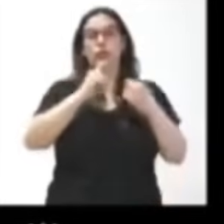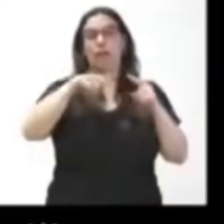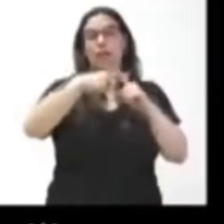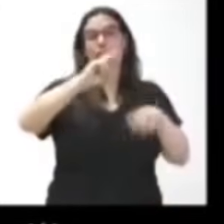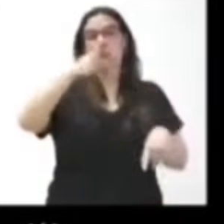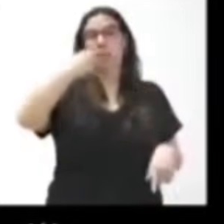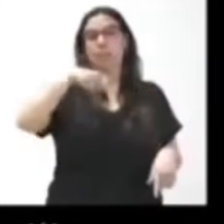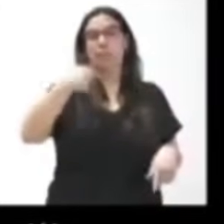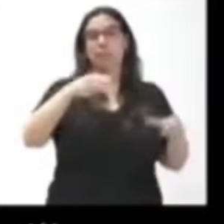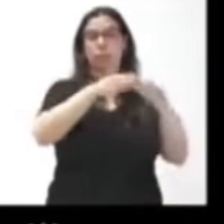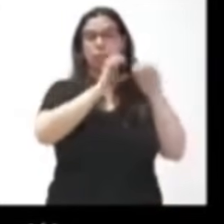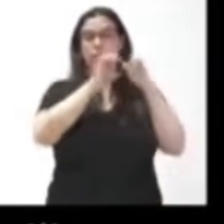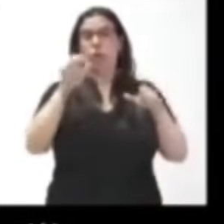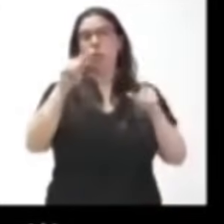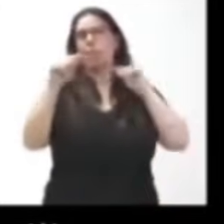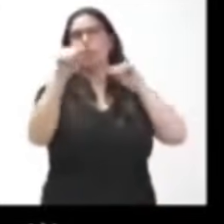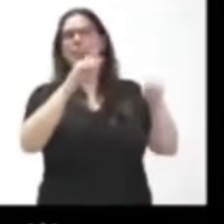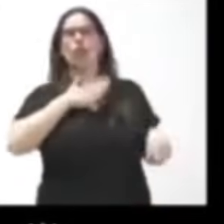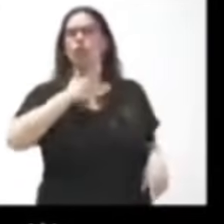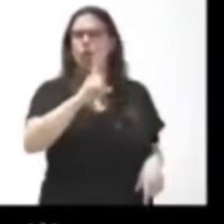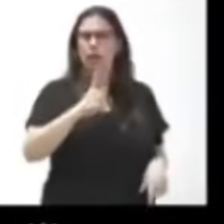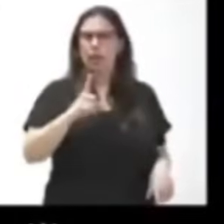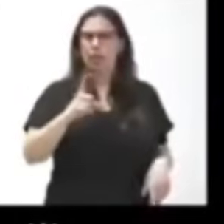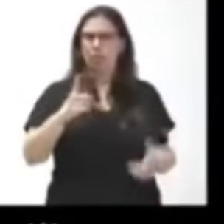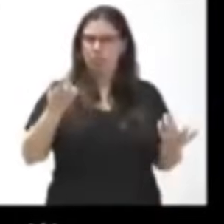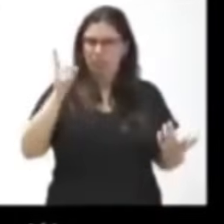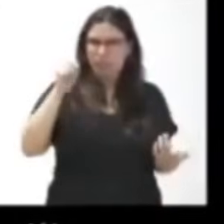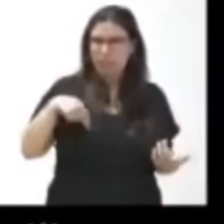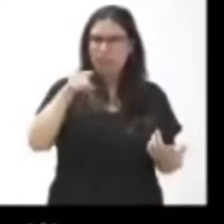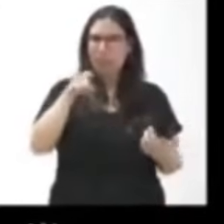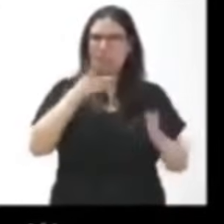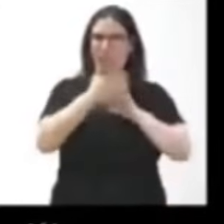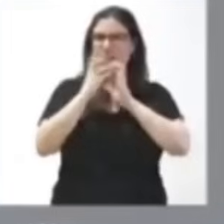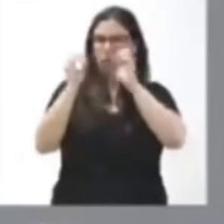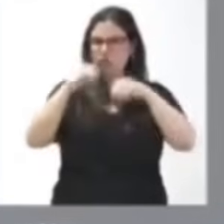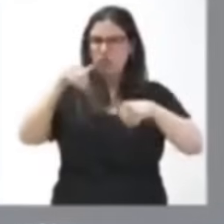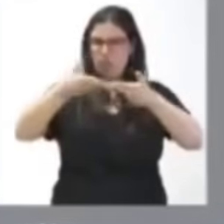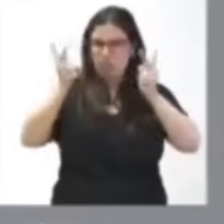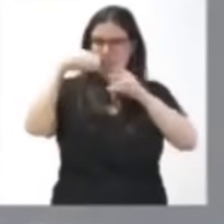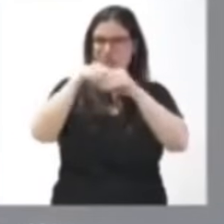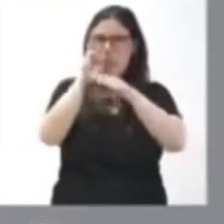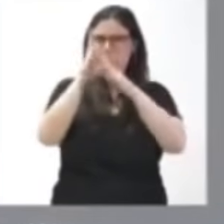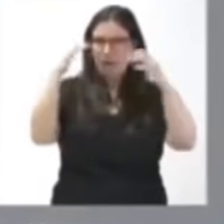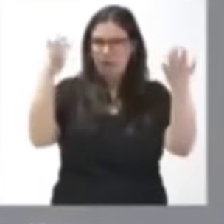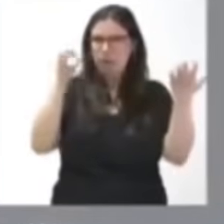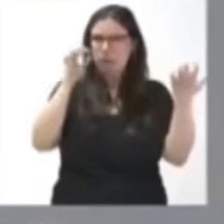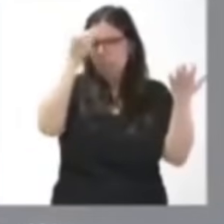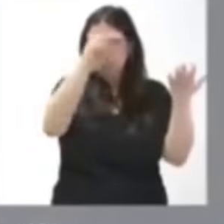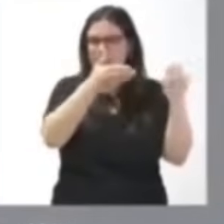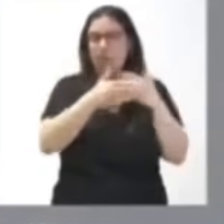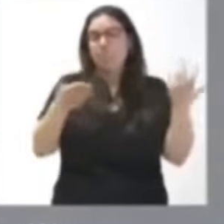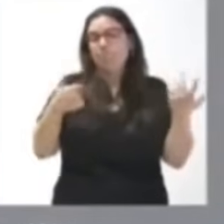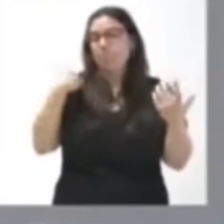León. Eso también es consenso y eso también es debate y eso también es democracia en un parlamento. Como yo le he